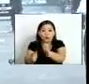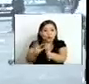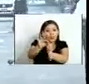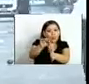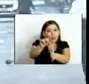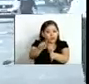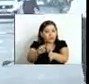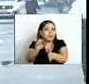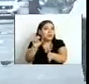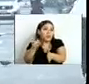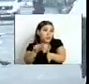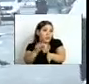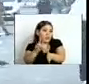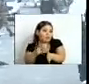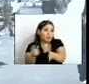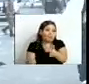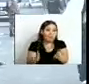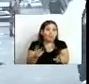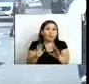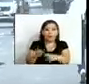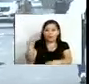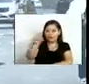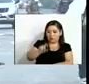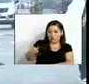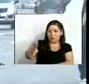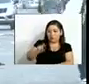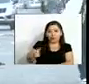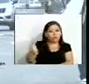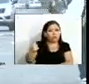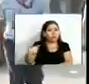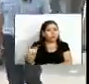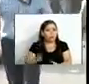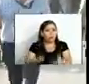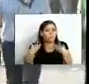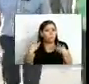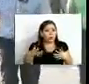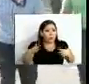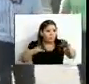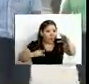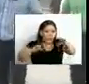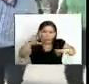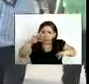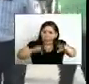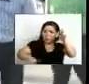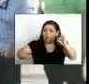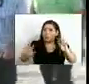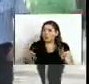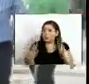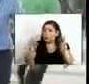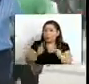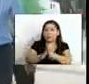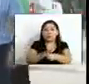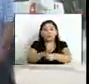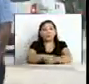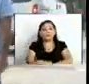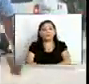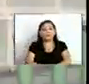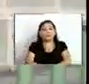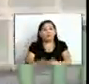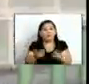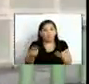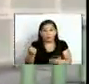apertura económica, pues en las últimas semanas se ha experimentado un aumento acelerado de casos de COVID-19